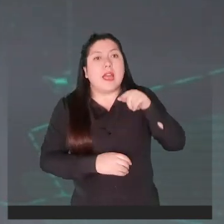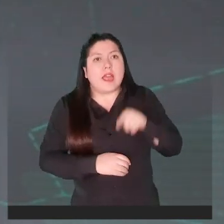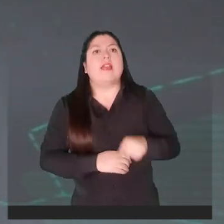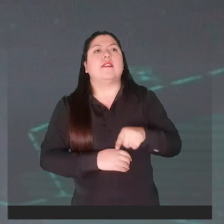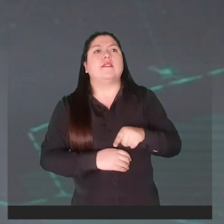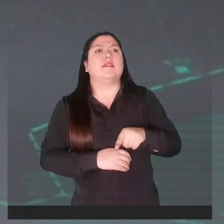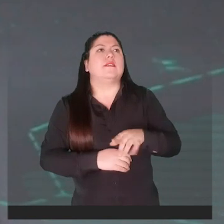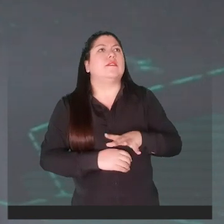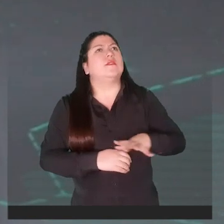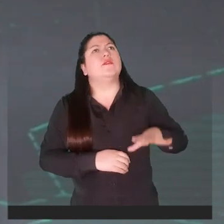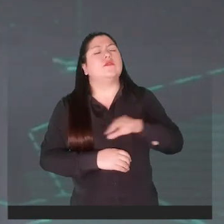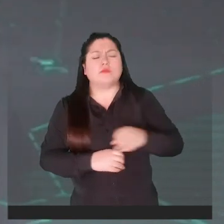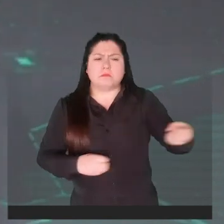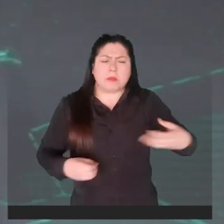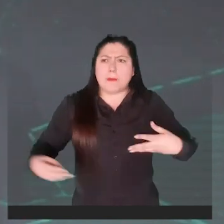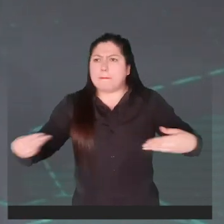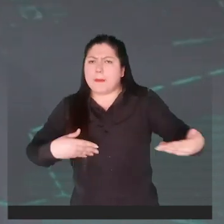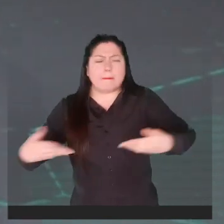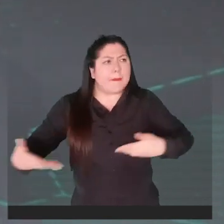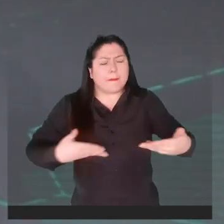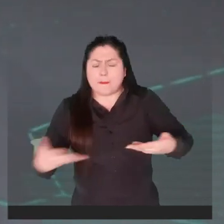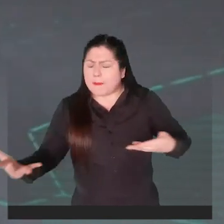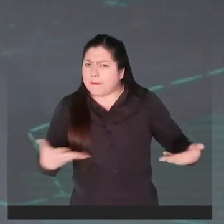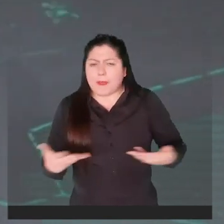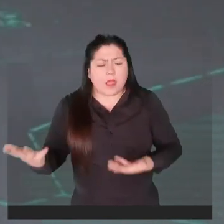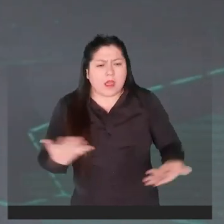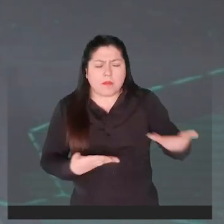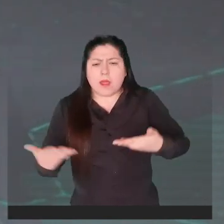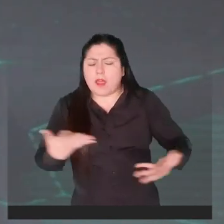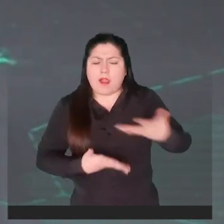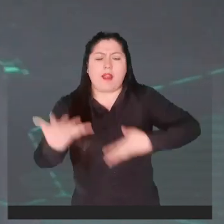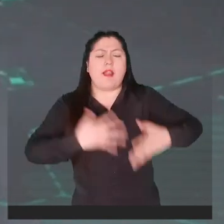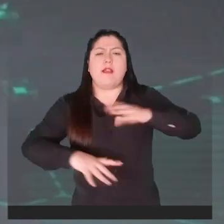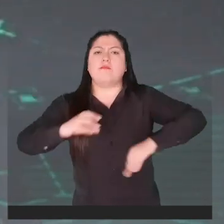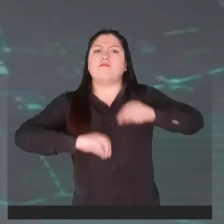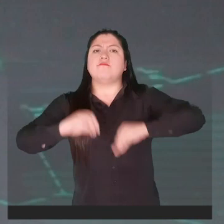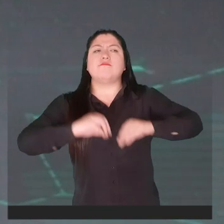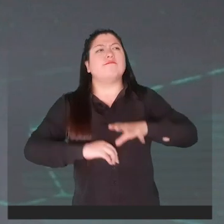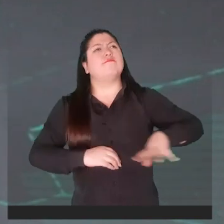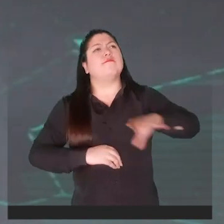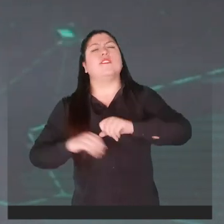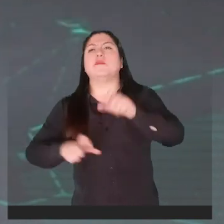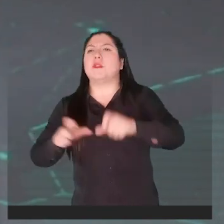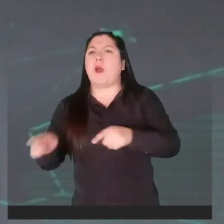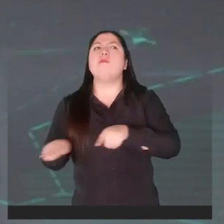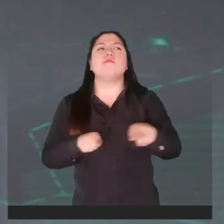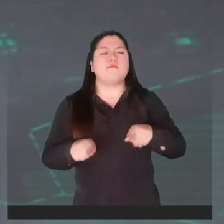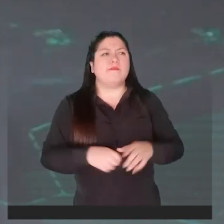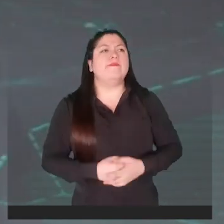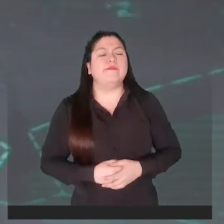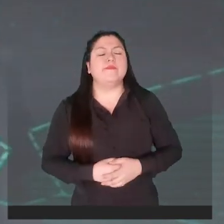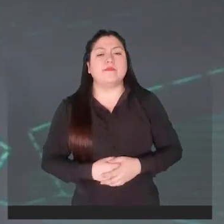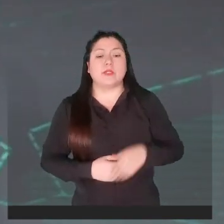se enriqueciera con las distintas propuestas que surgieran de los integrantes del Parlamento.